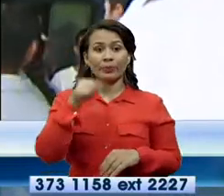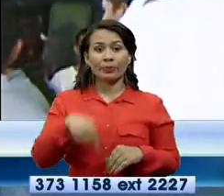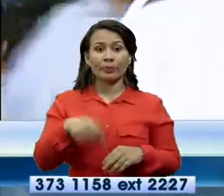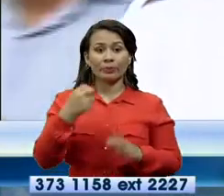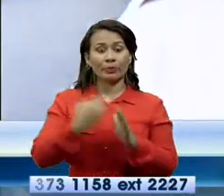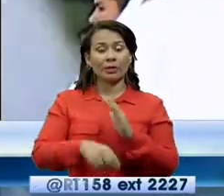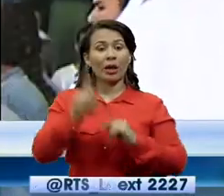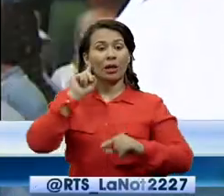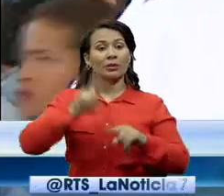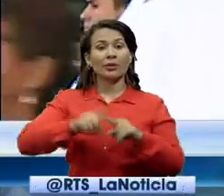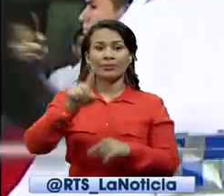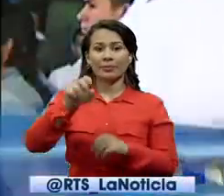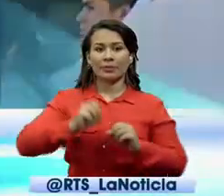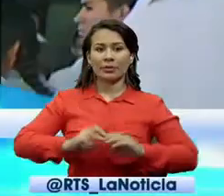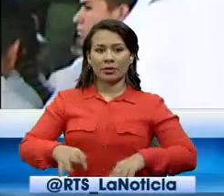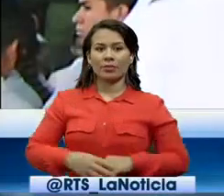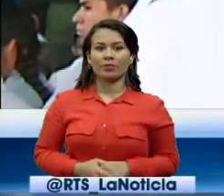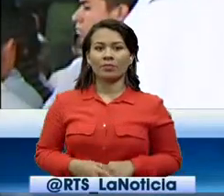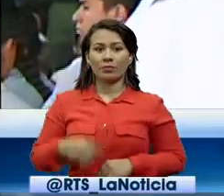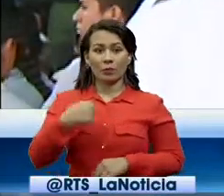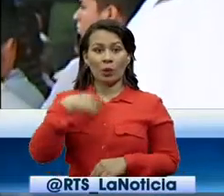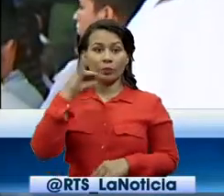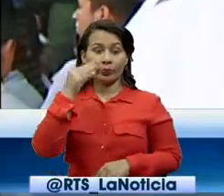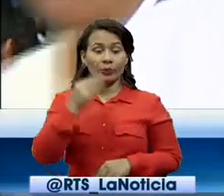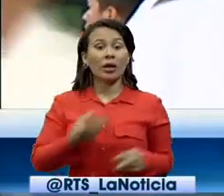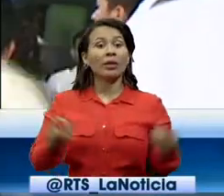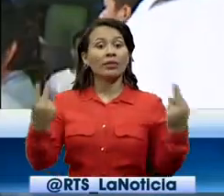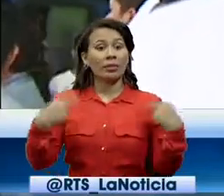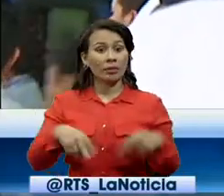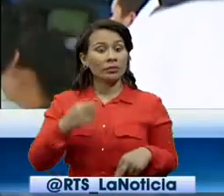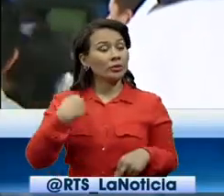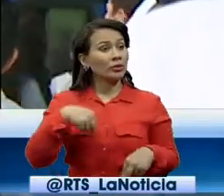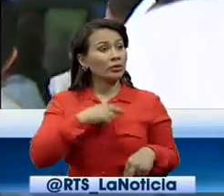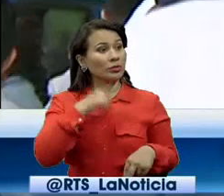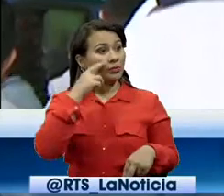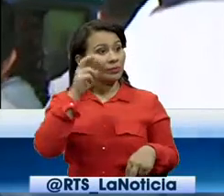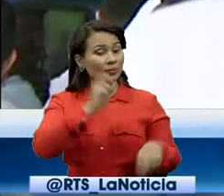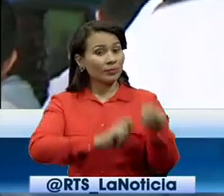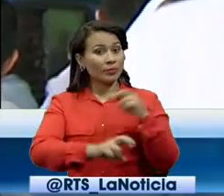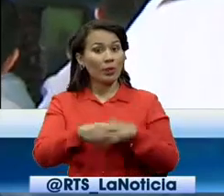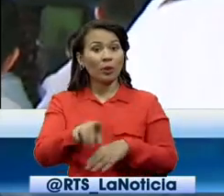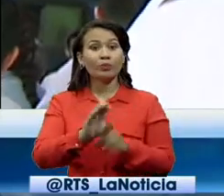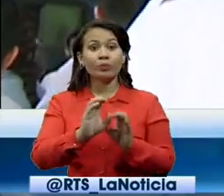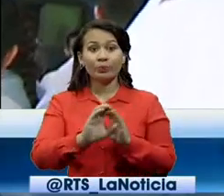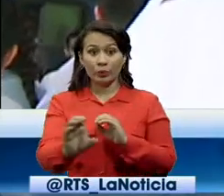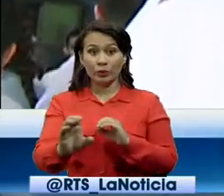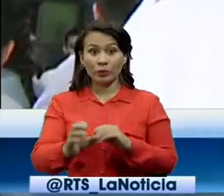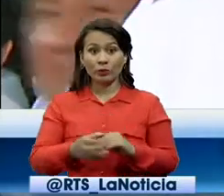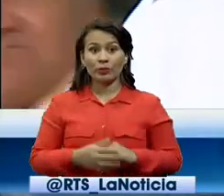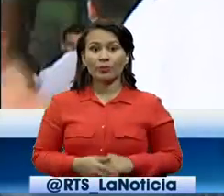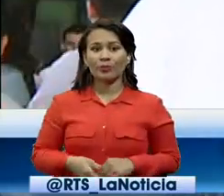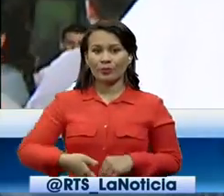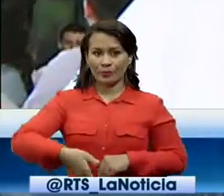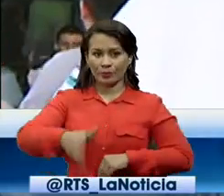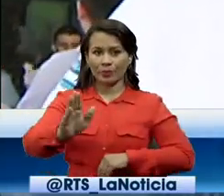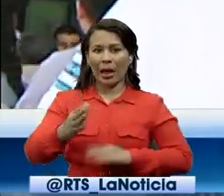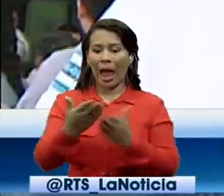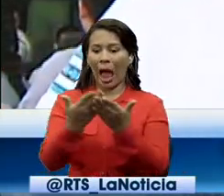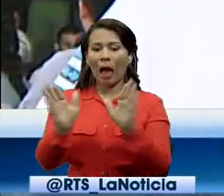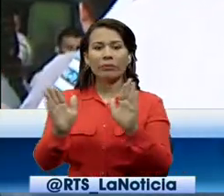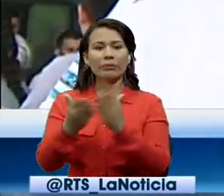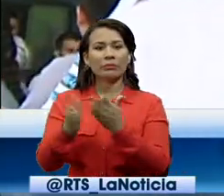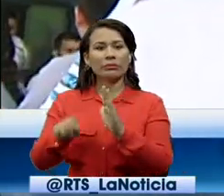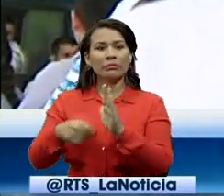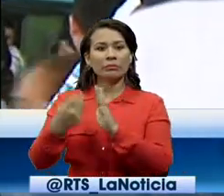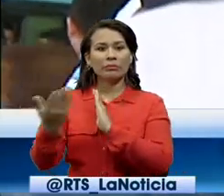1 de septiembre ya no vamos solamente a citarlo, sino que si detectamos el bus que está circulando con las puertas abiertas, vamos